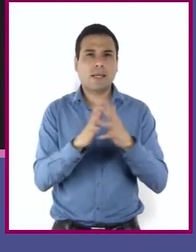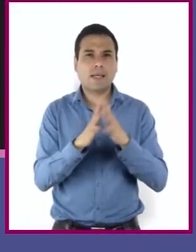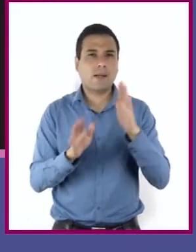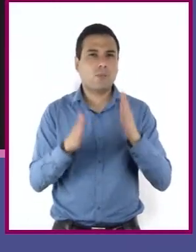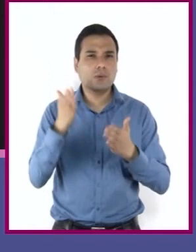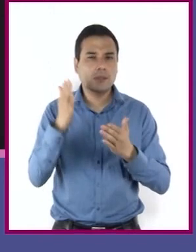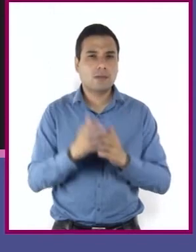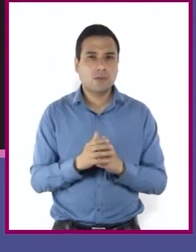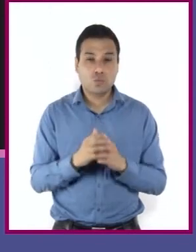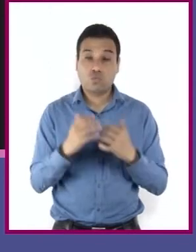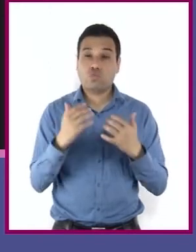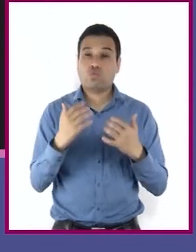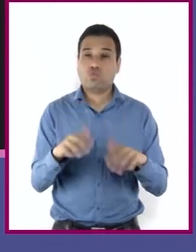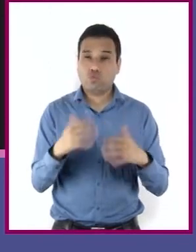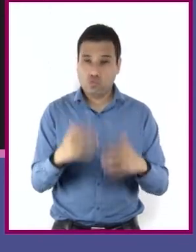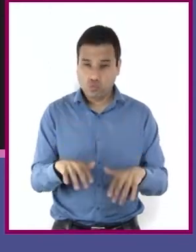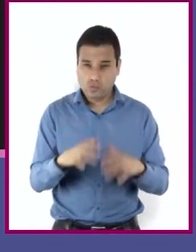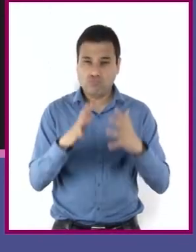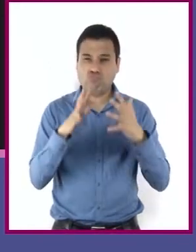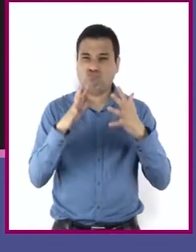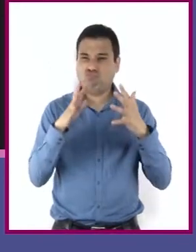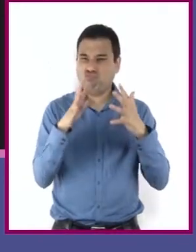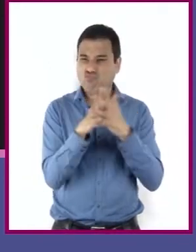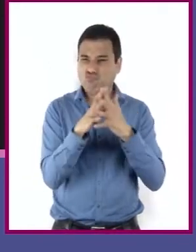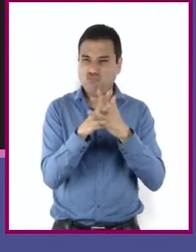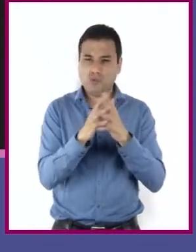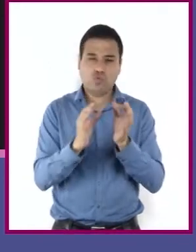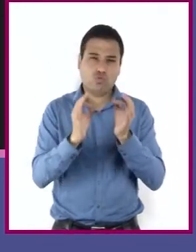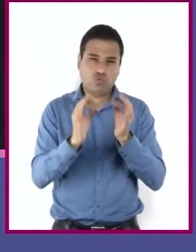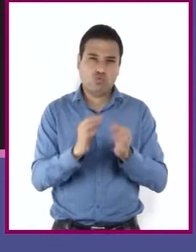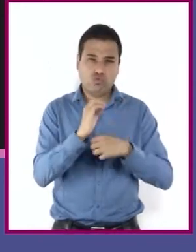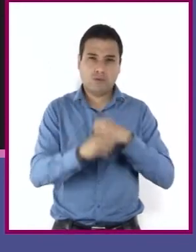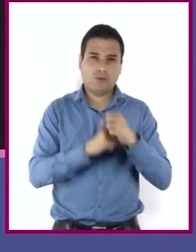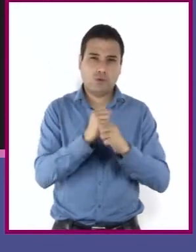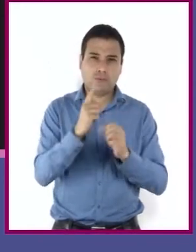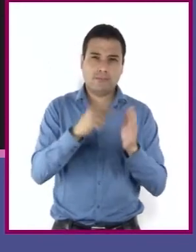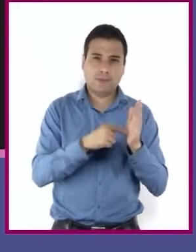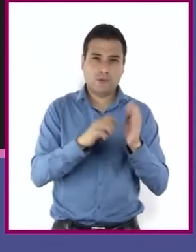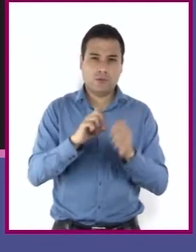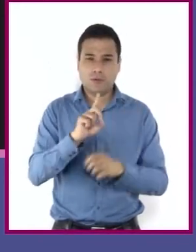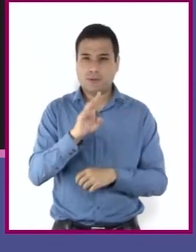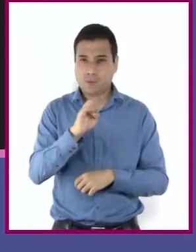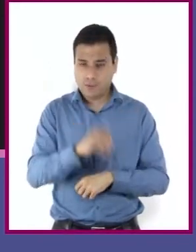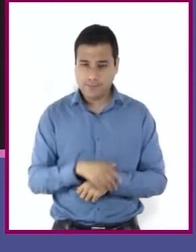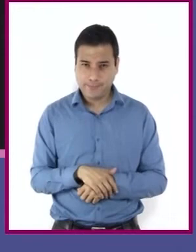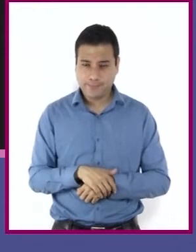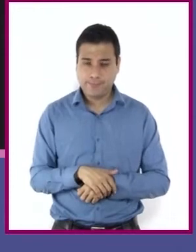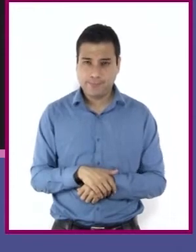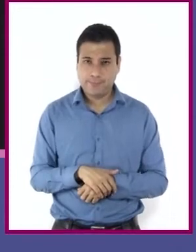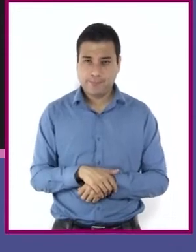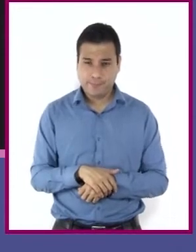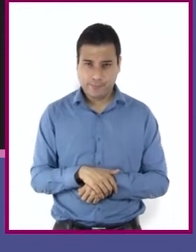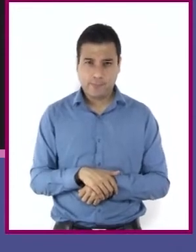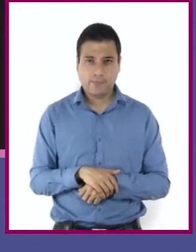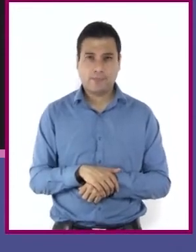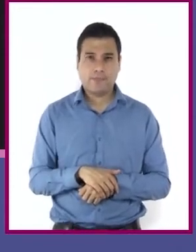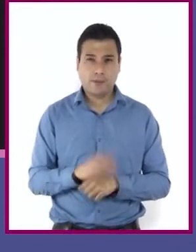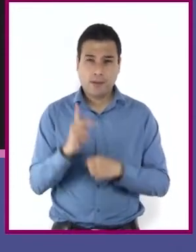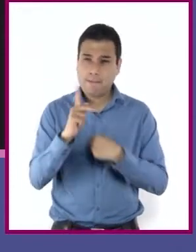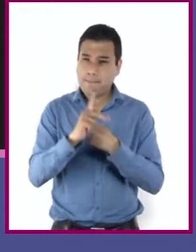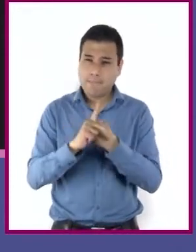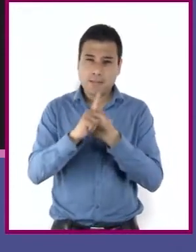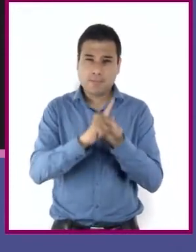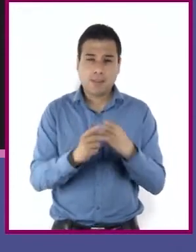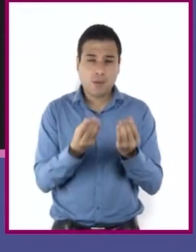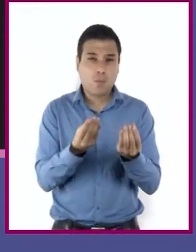conflicto militar global que se desarrolló en 1939, En ella se vieron implicadas la mayor parte de